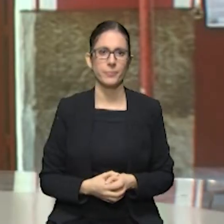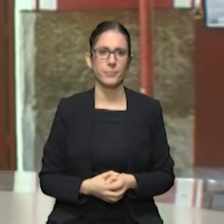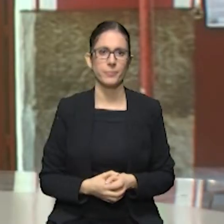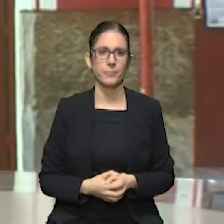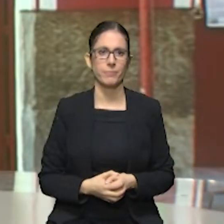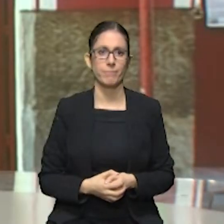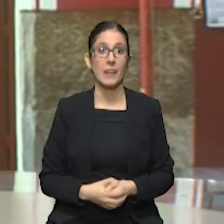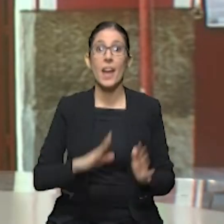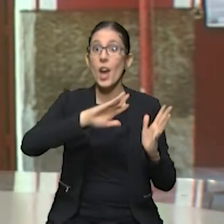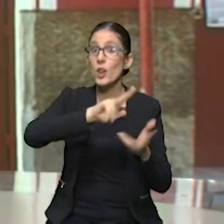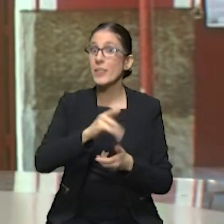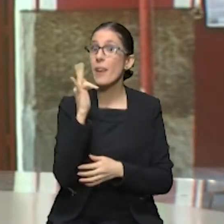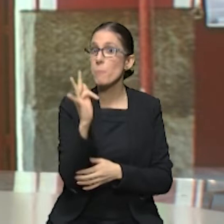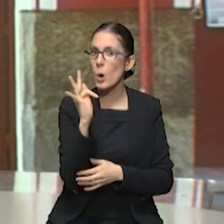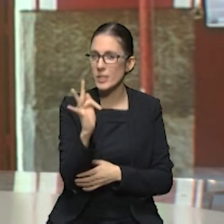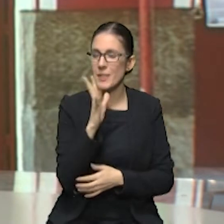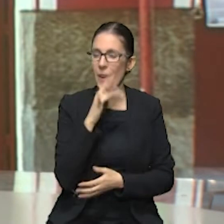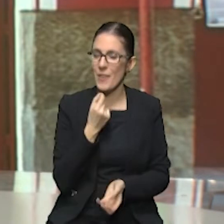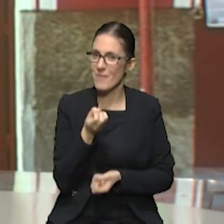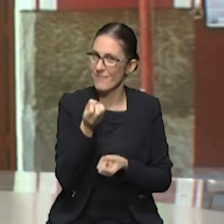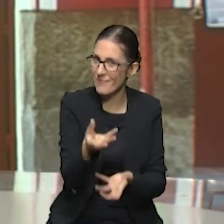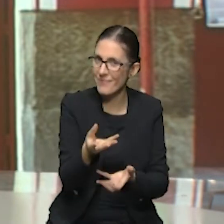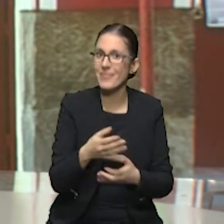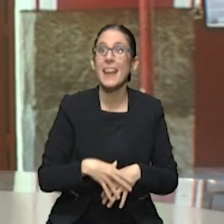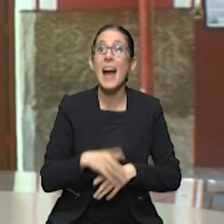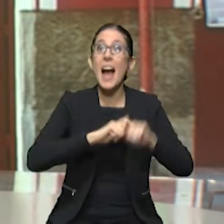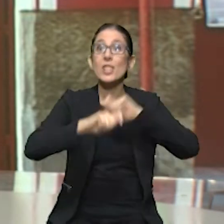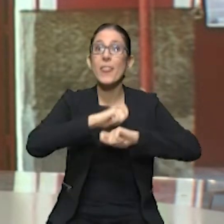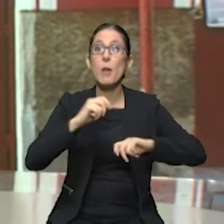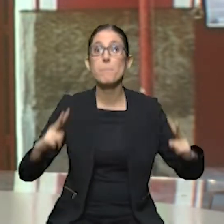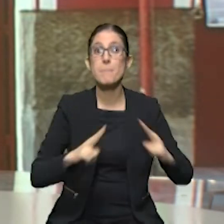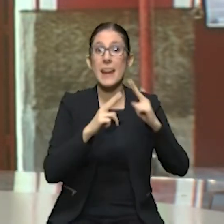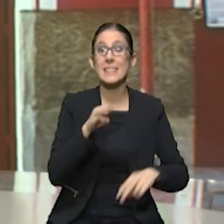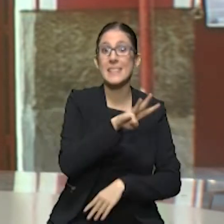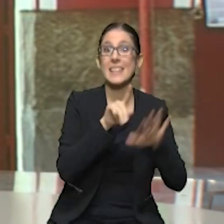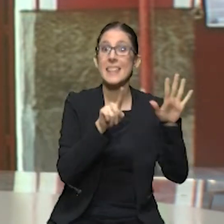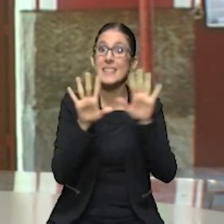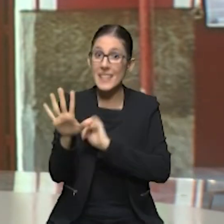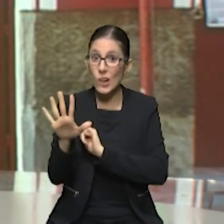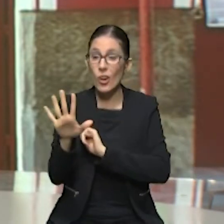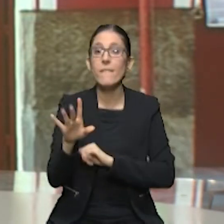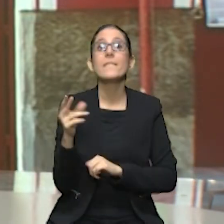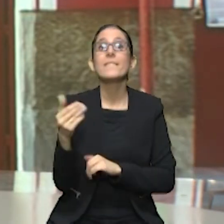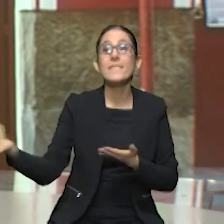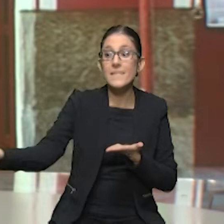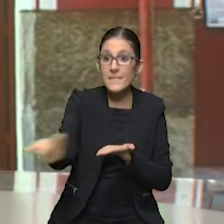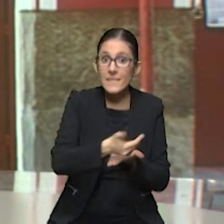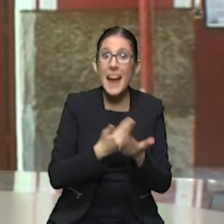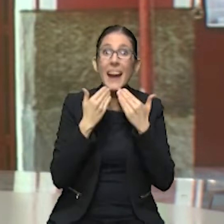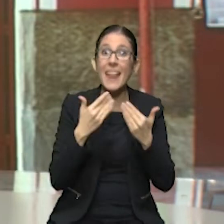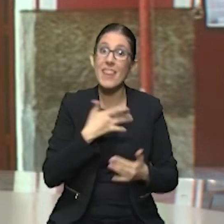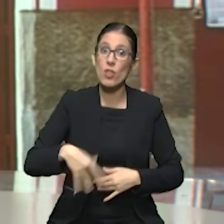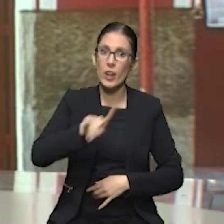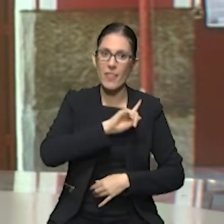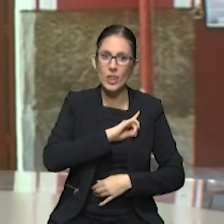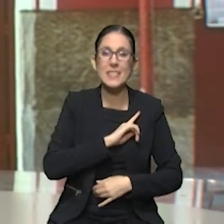Noticia positiva a la que les contamos ahora. La entidad París 365 recauda a través de donaciones más del 70% de la deuda